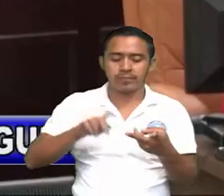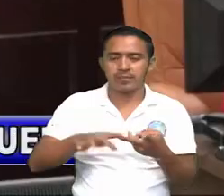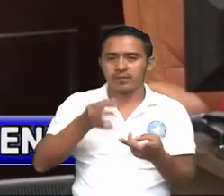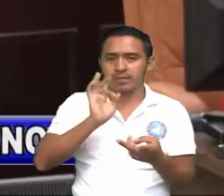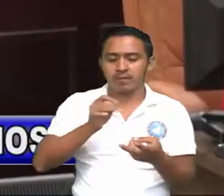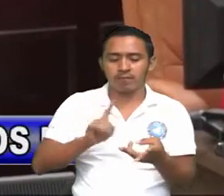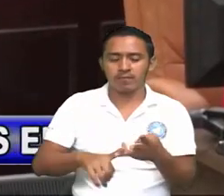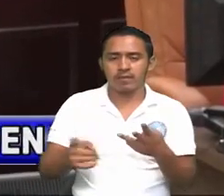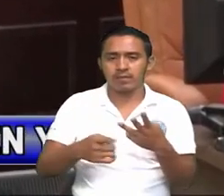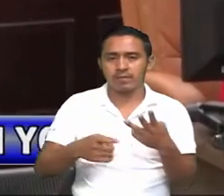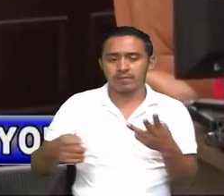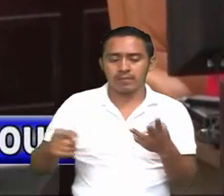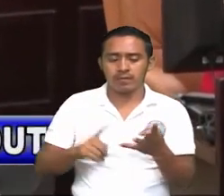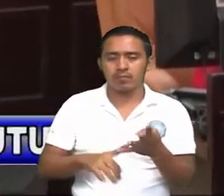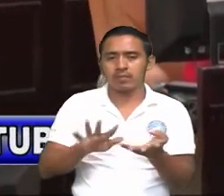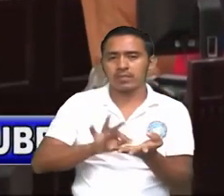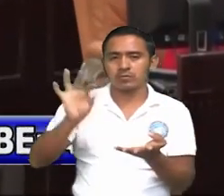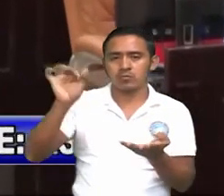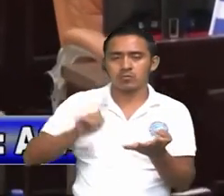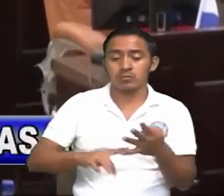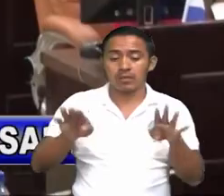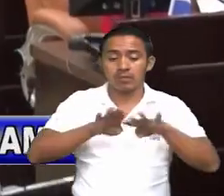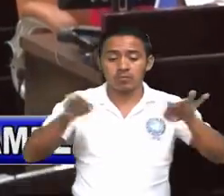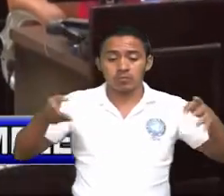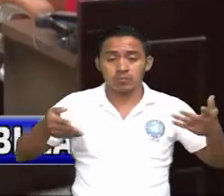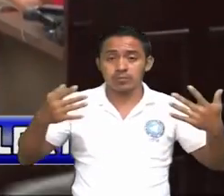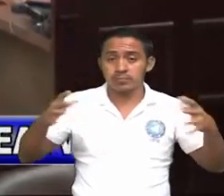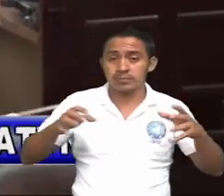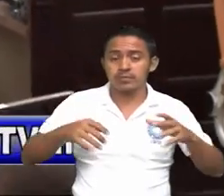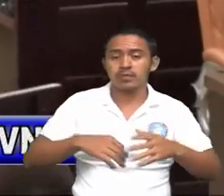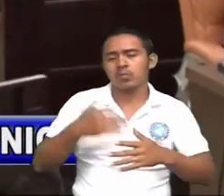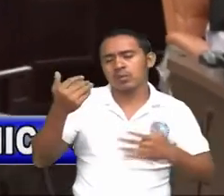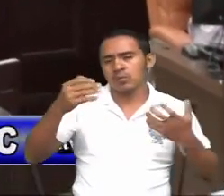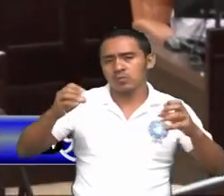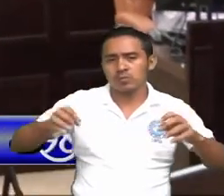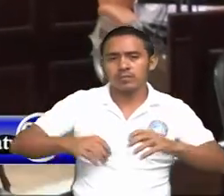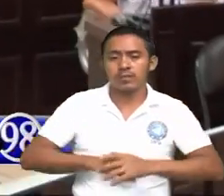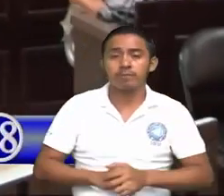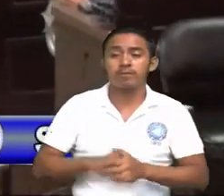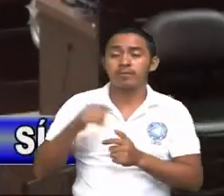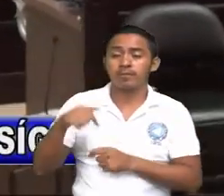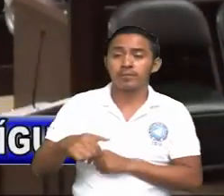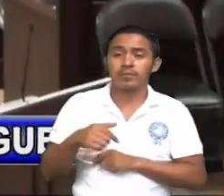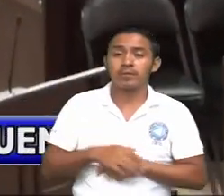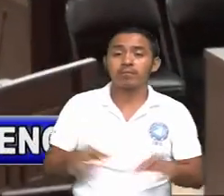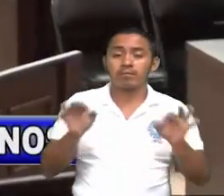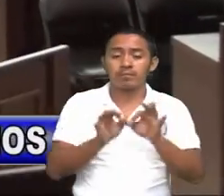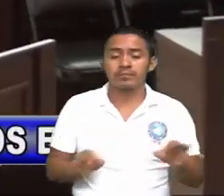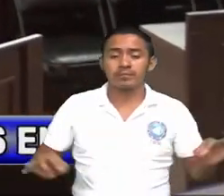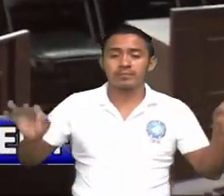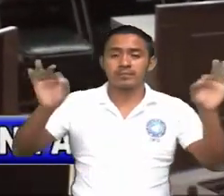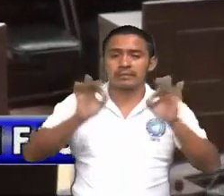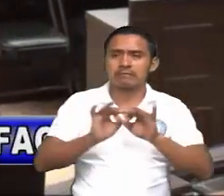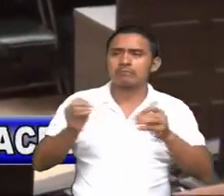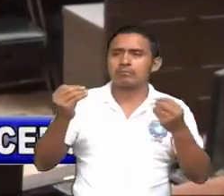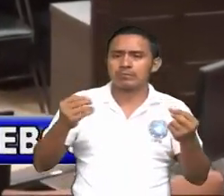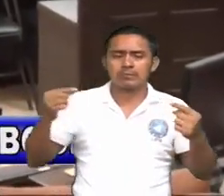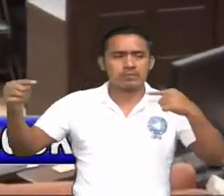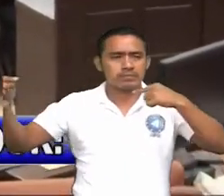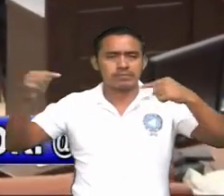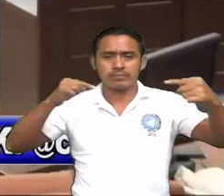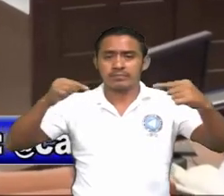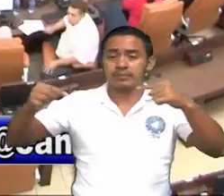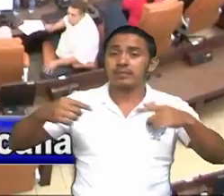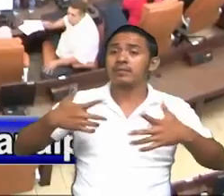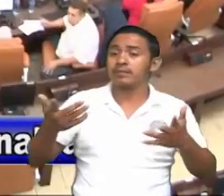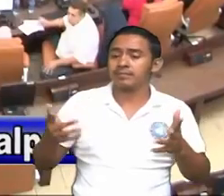azúcar, camarones, muebles de madera, entre otros productos. Este trascendental acuerdo fue fuertemente gestionado por el